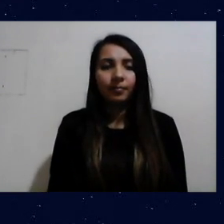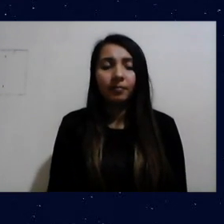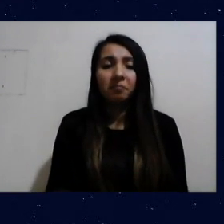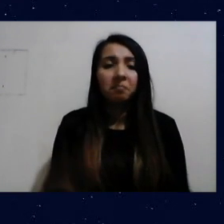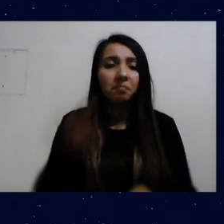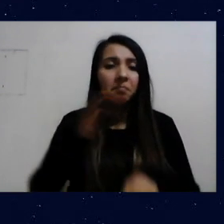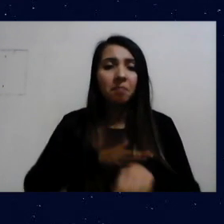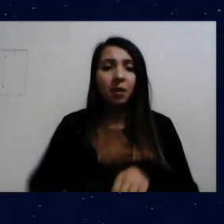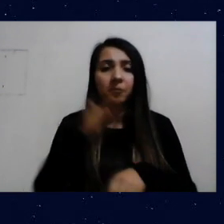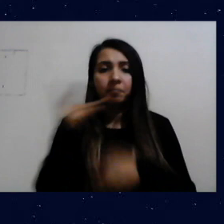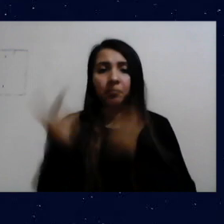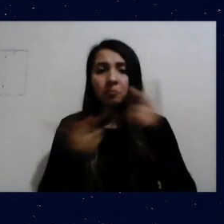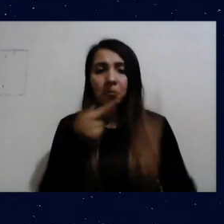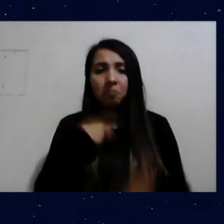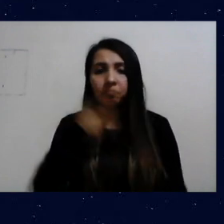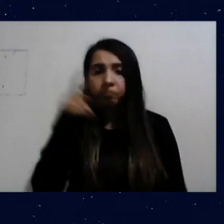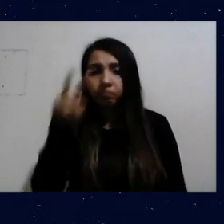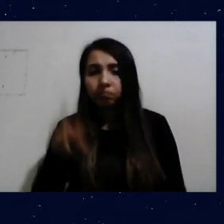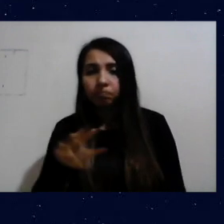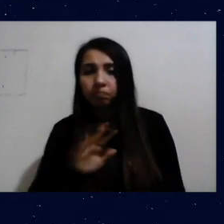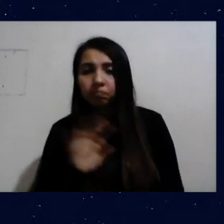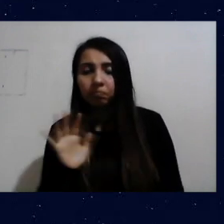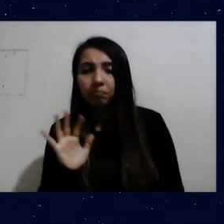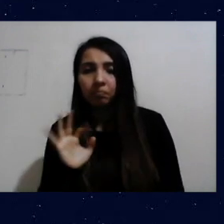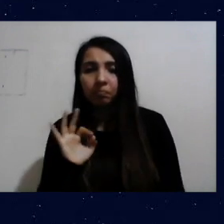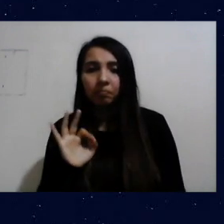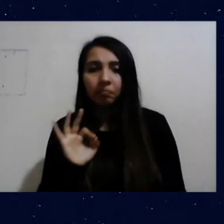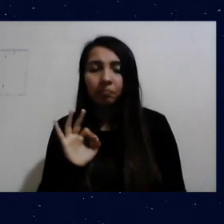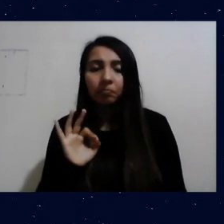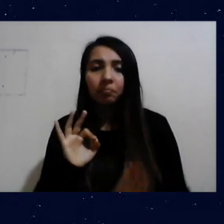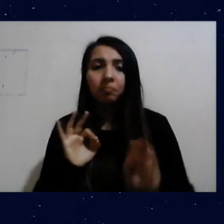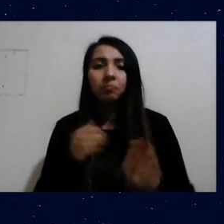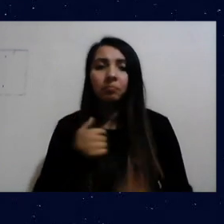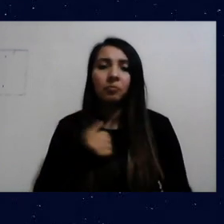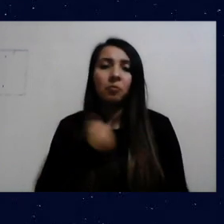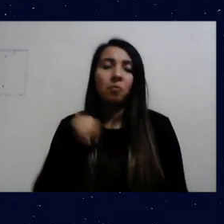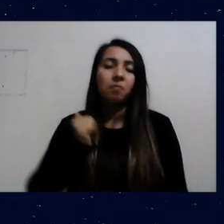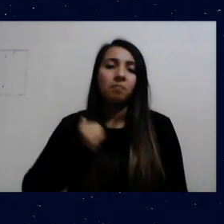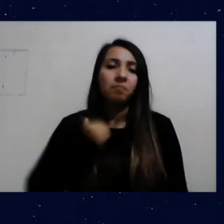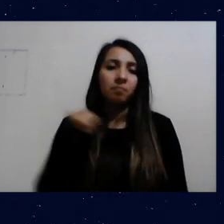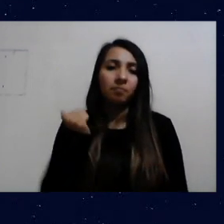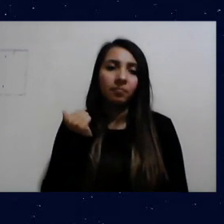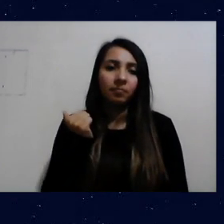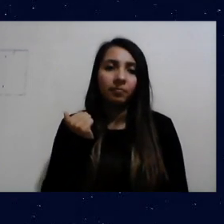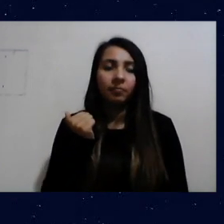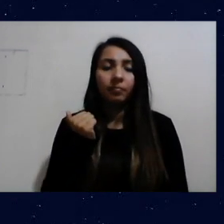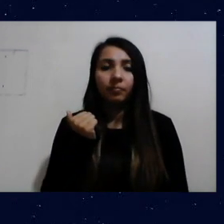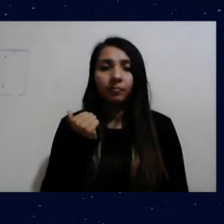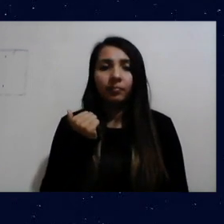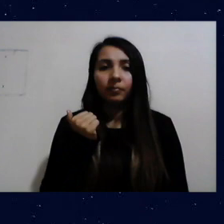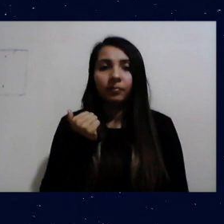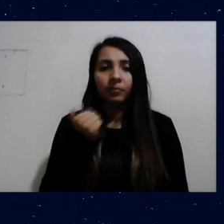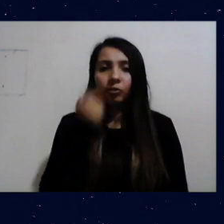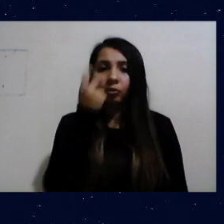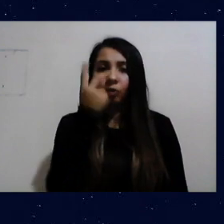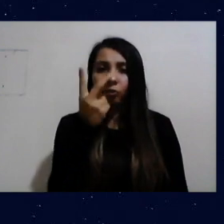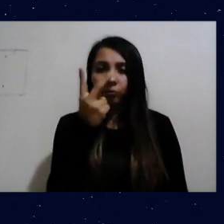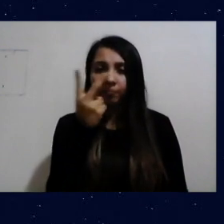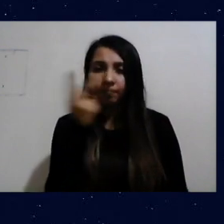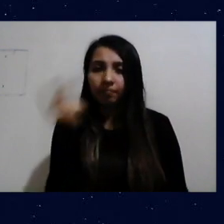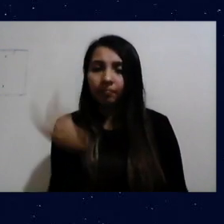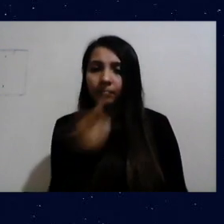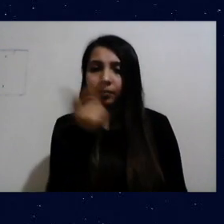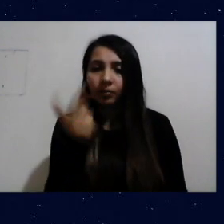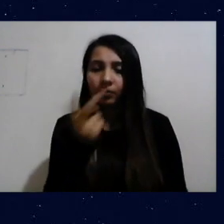así que yo voy a plantear dos. Una que yo debería de saber la respuesta, pero no la